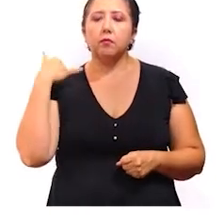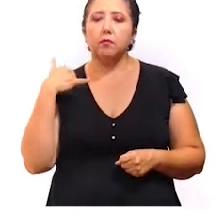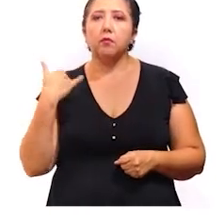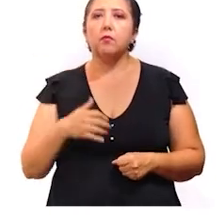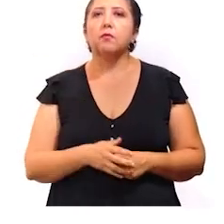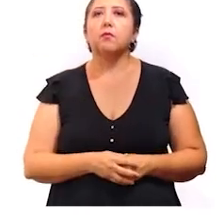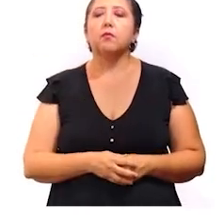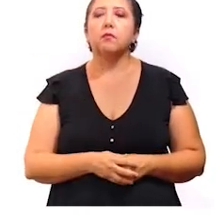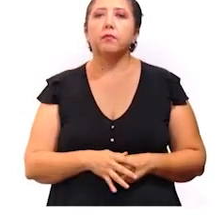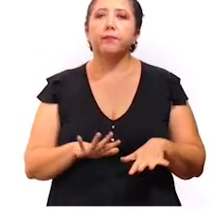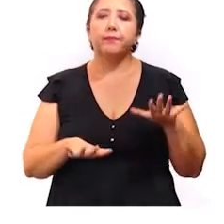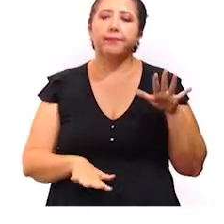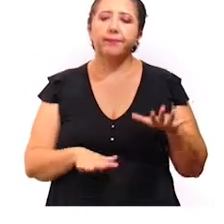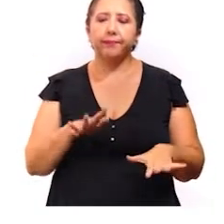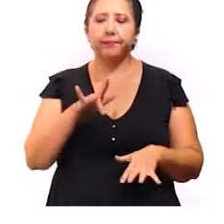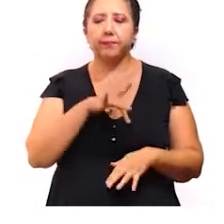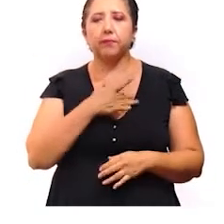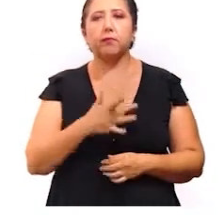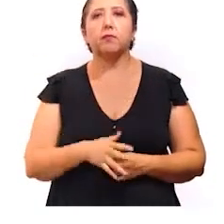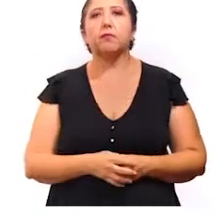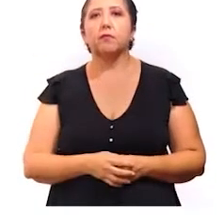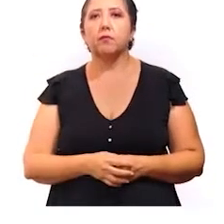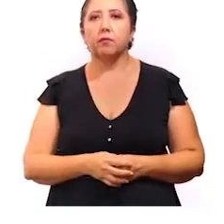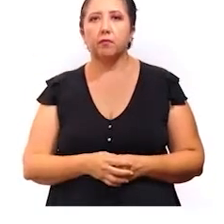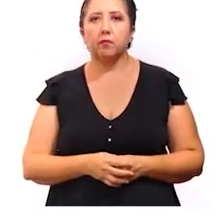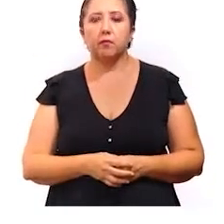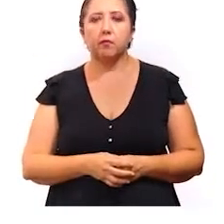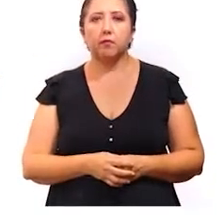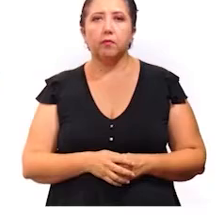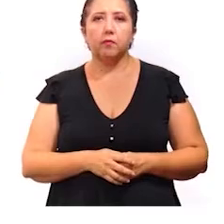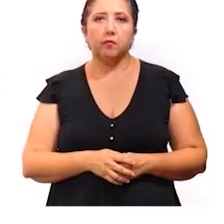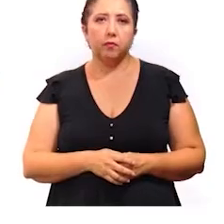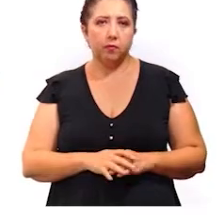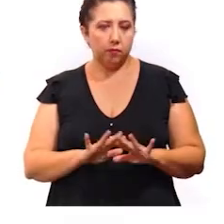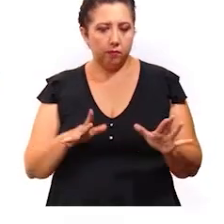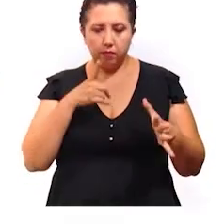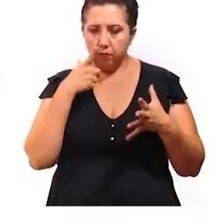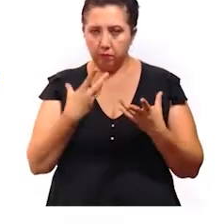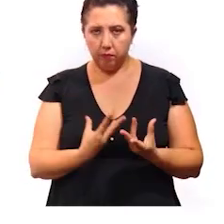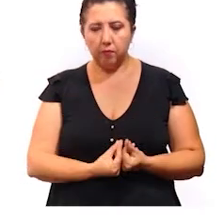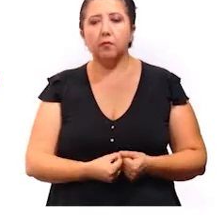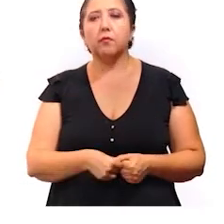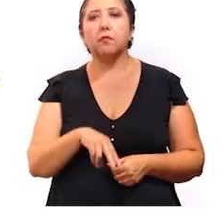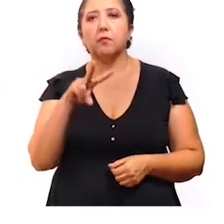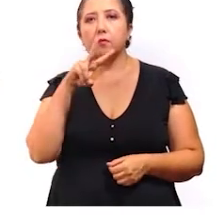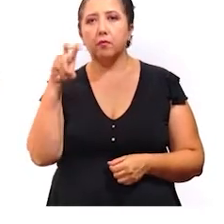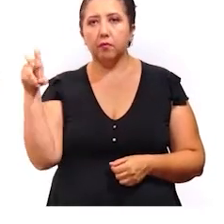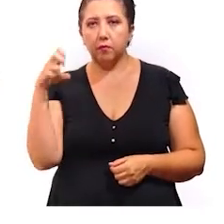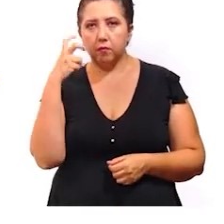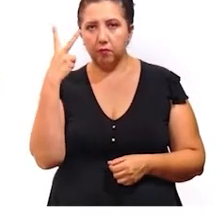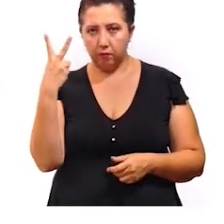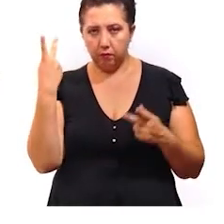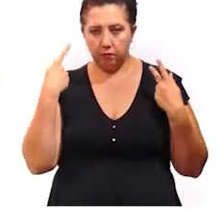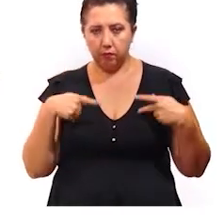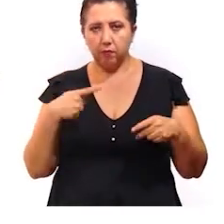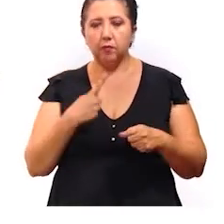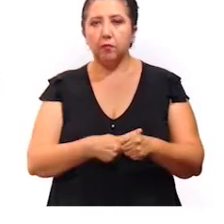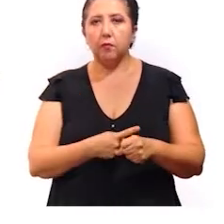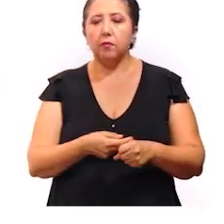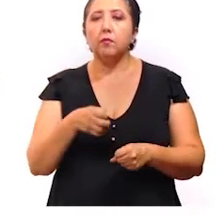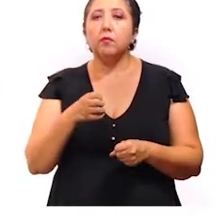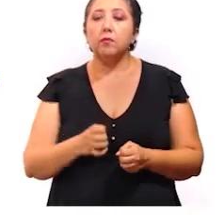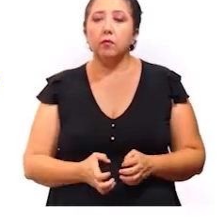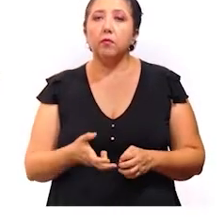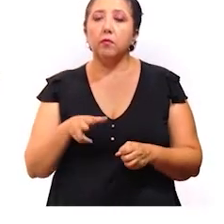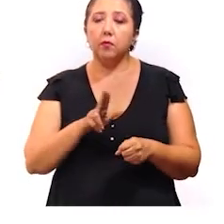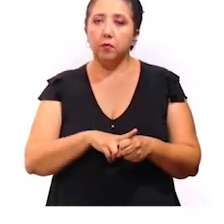la Secretaría de Salud de Yucatán. Presentan síntomas leves. Como ya mencionamos, 202 de los casos positivos